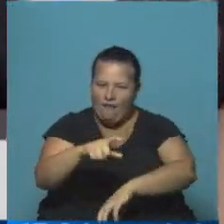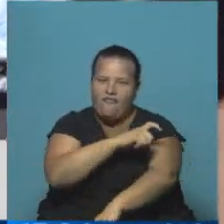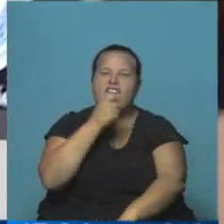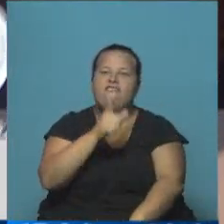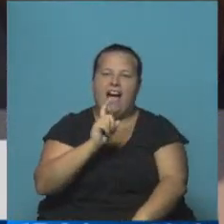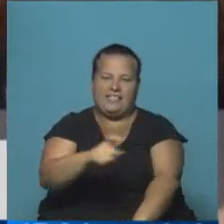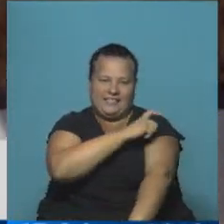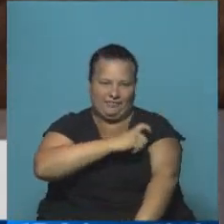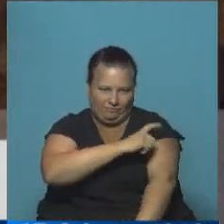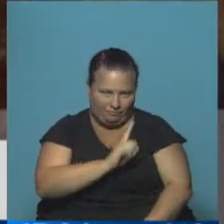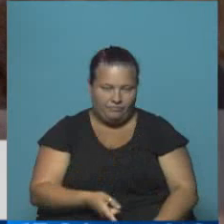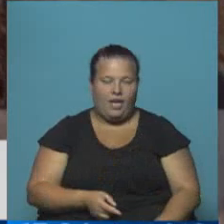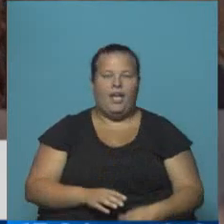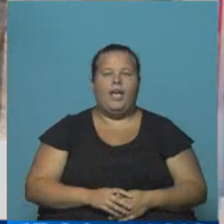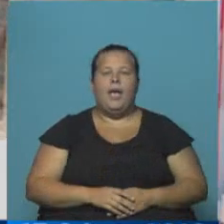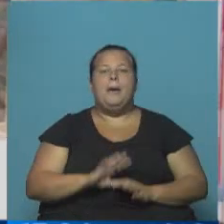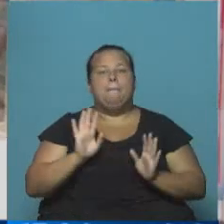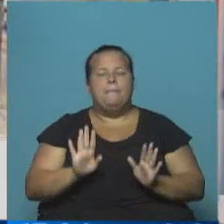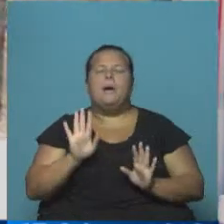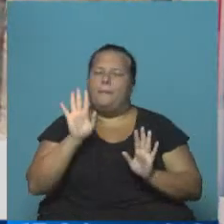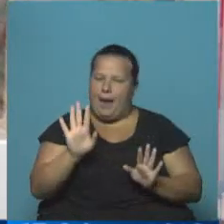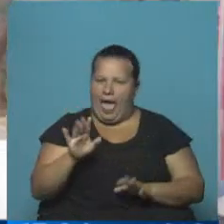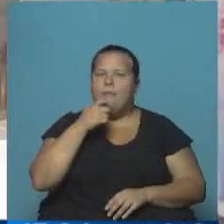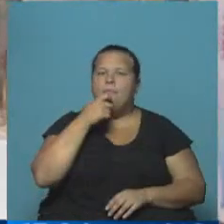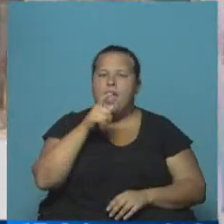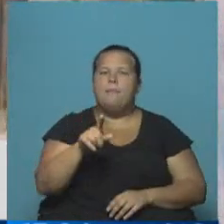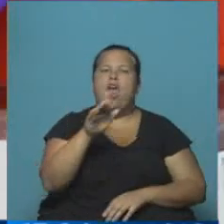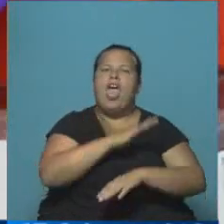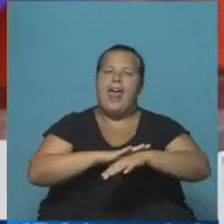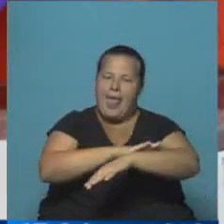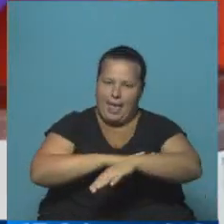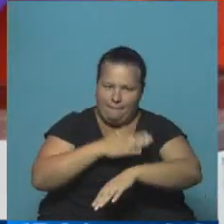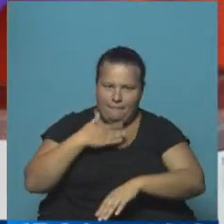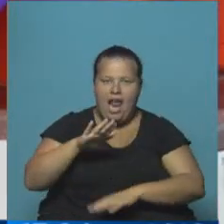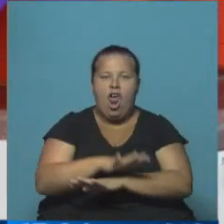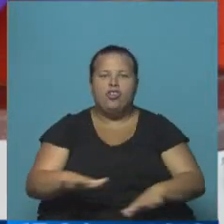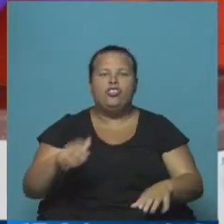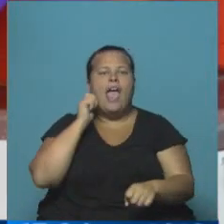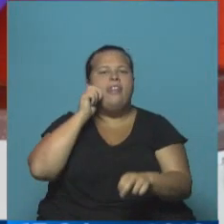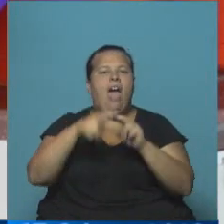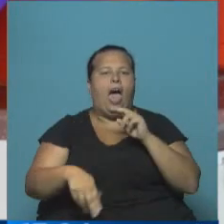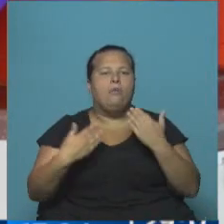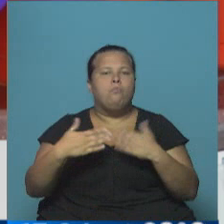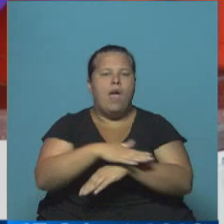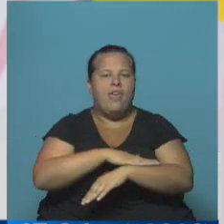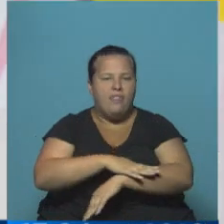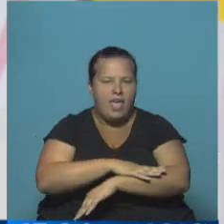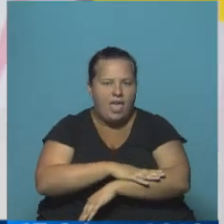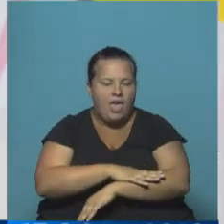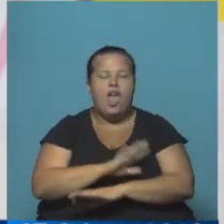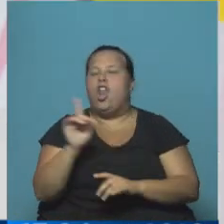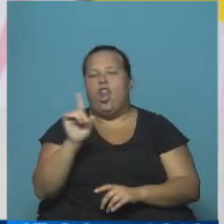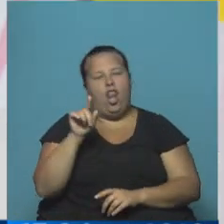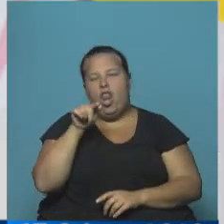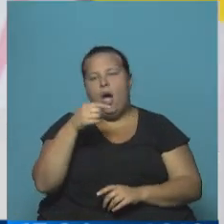fácil también de colocar eh pero a ver por ejemplo la crema niños Hasta qué edad pueden usarlo y